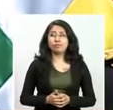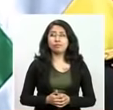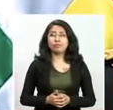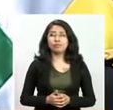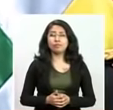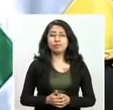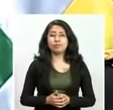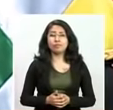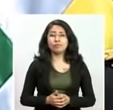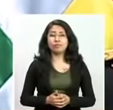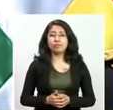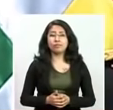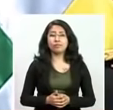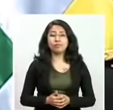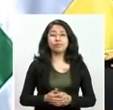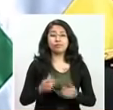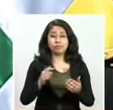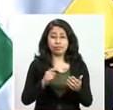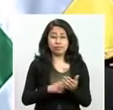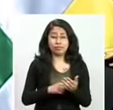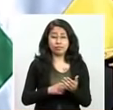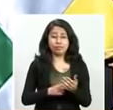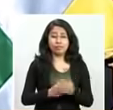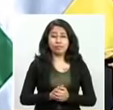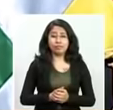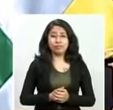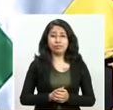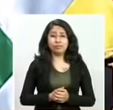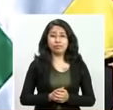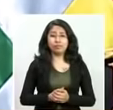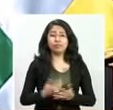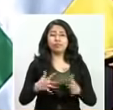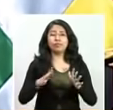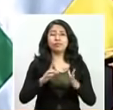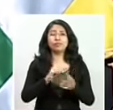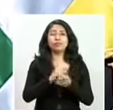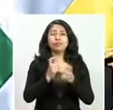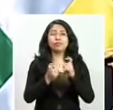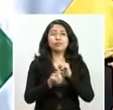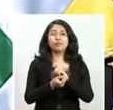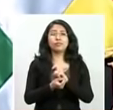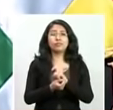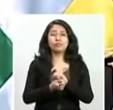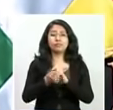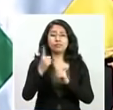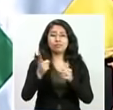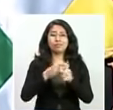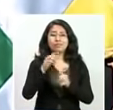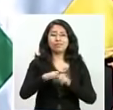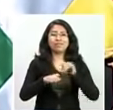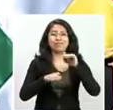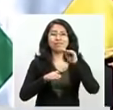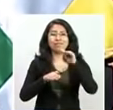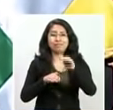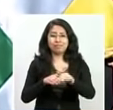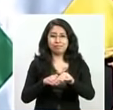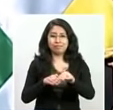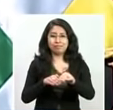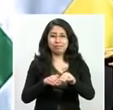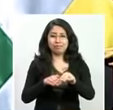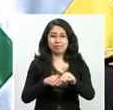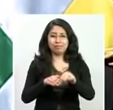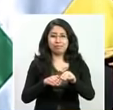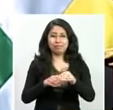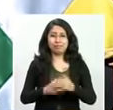Este, sin duda alguna, se ha de convertir en un primer paso para